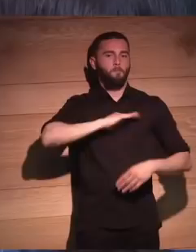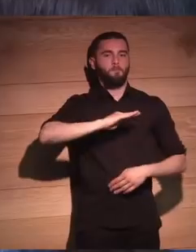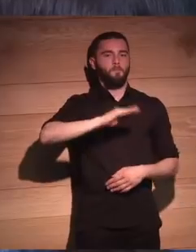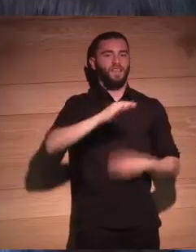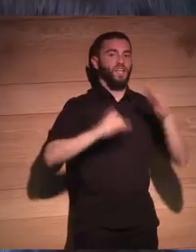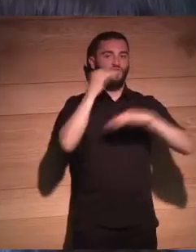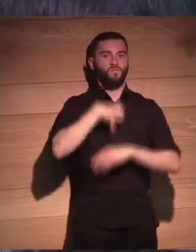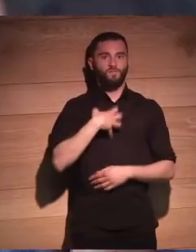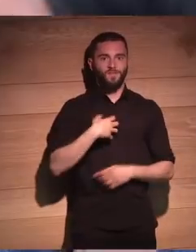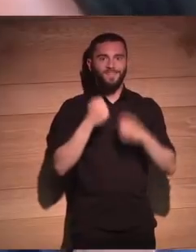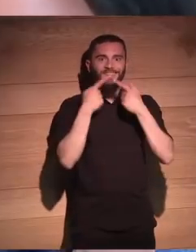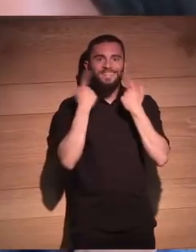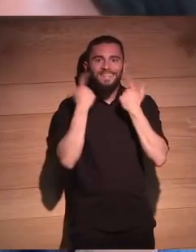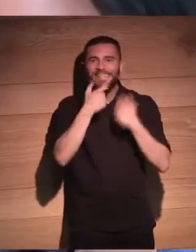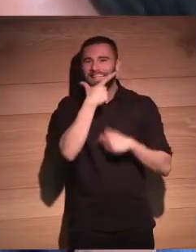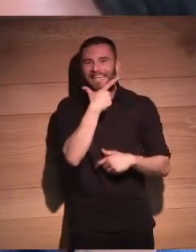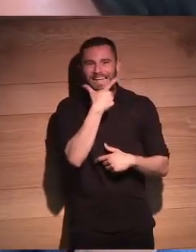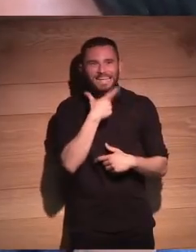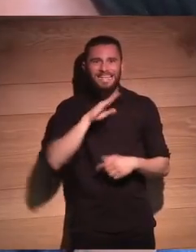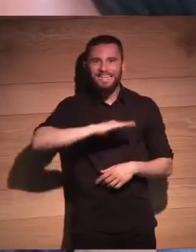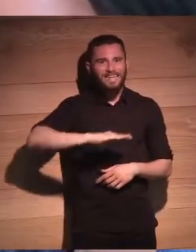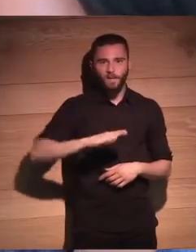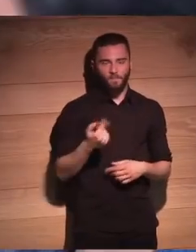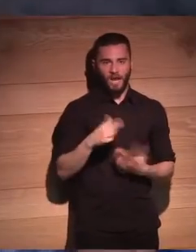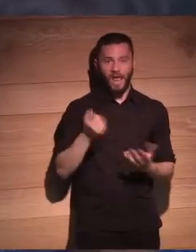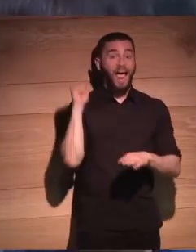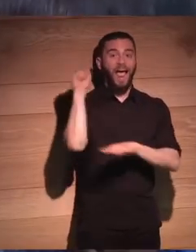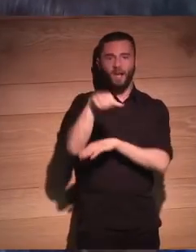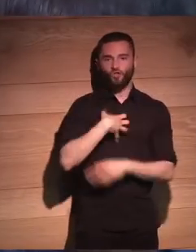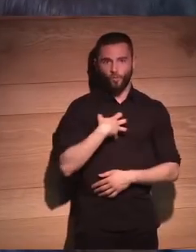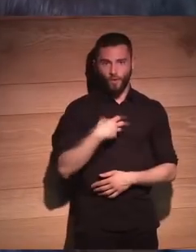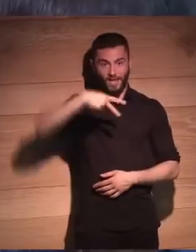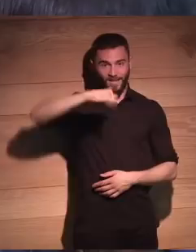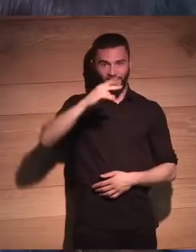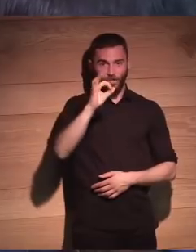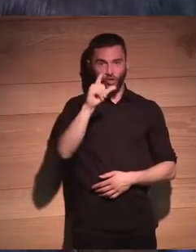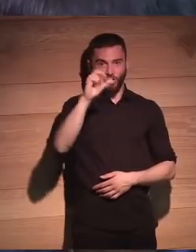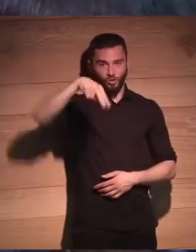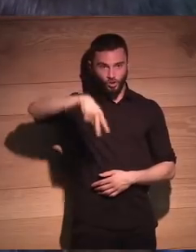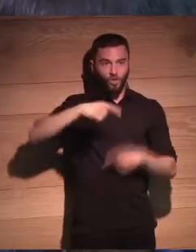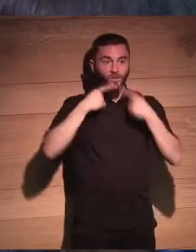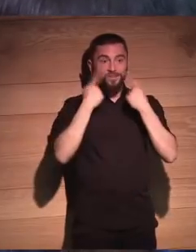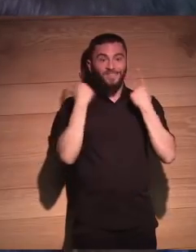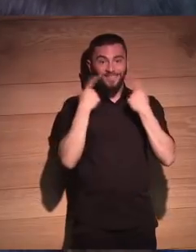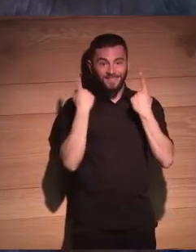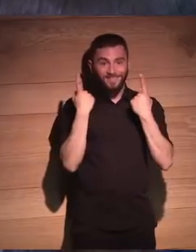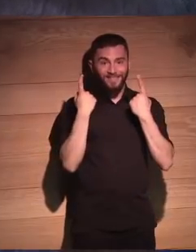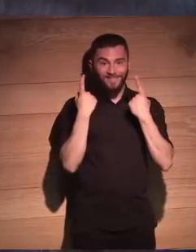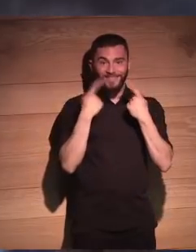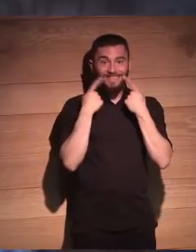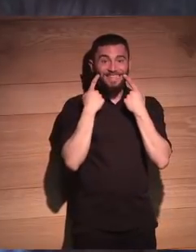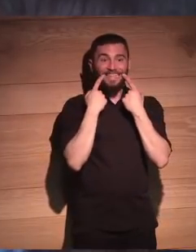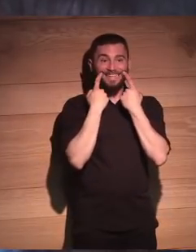una sonrisa más perversa que la suya en este Sí, porque personaje. en cambio la de Nicholson es sonrisa de Joker de baraja, porque es la que tiene